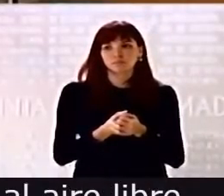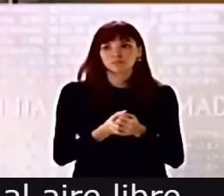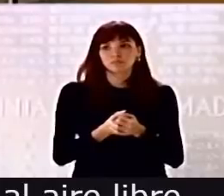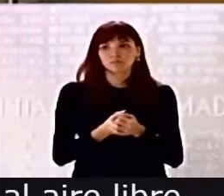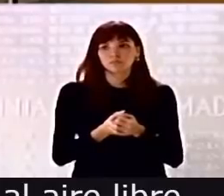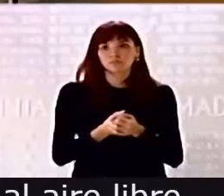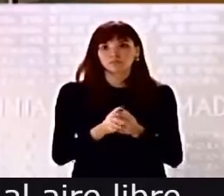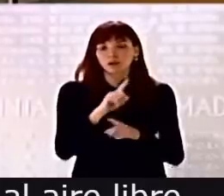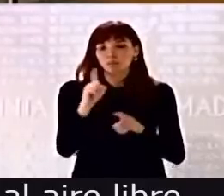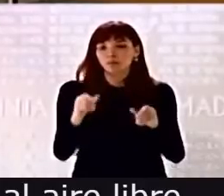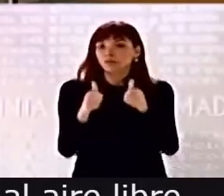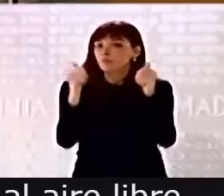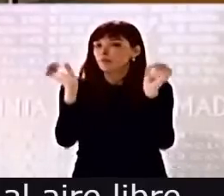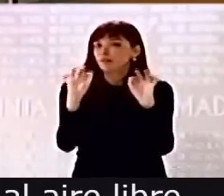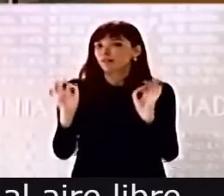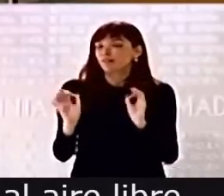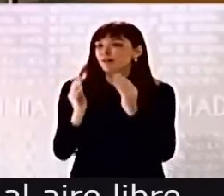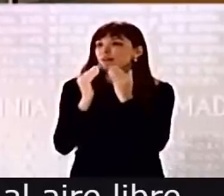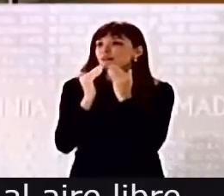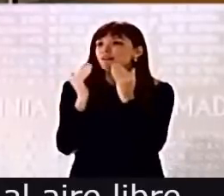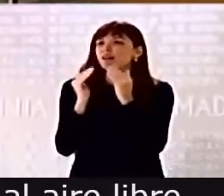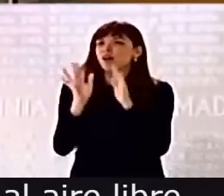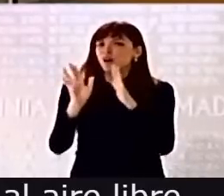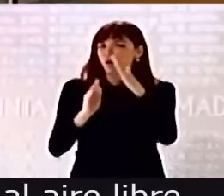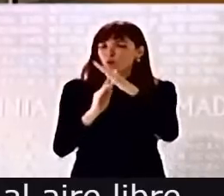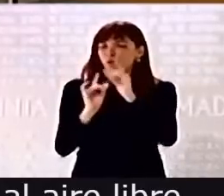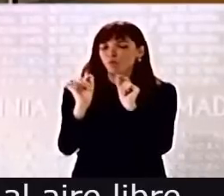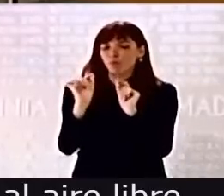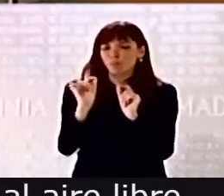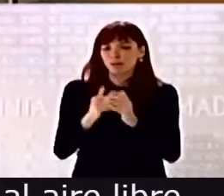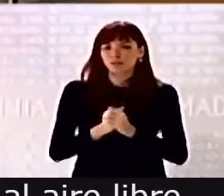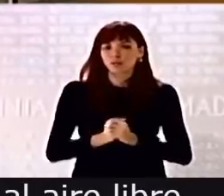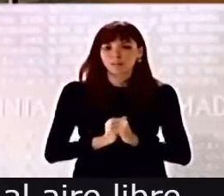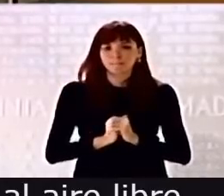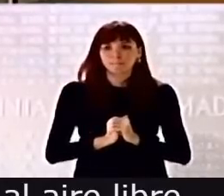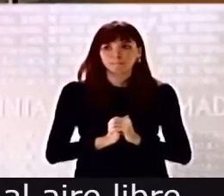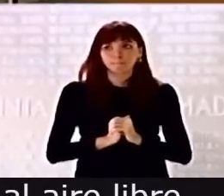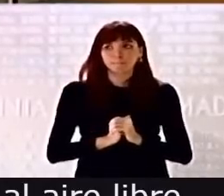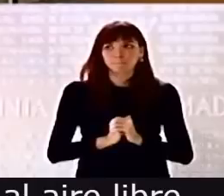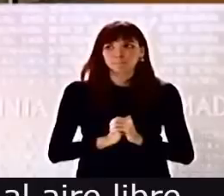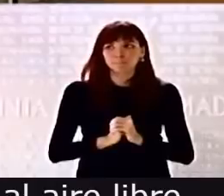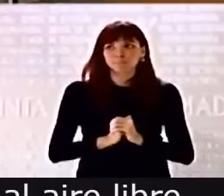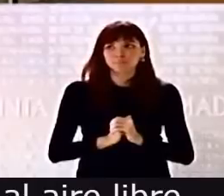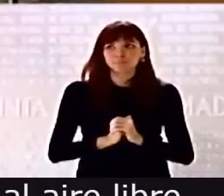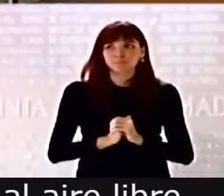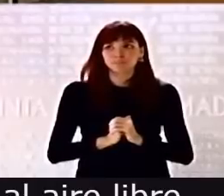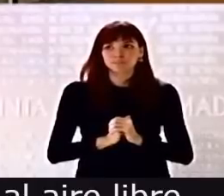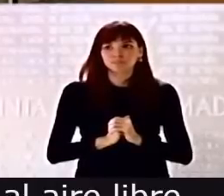hay más preguntas. Muchas gracias a todos y muchas gracias, vicepresidente. Un segundo.